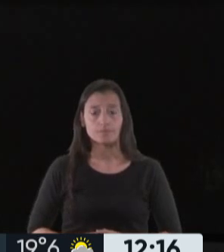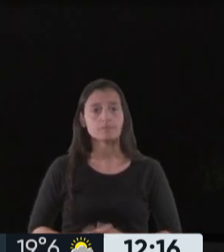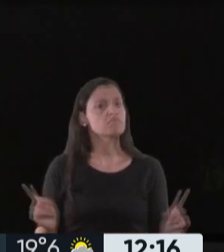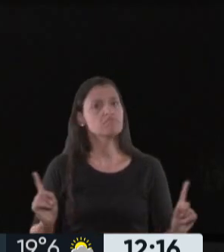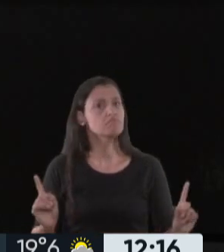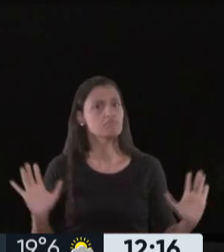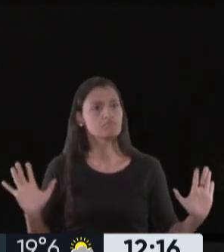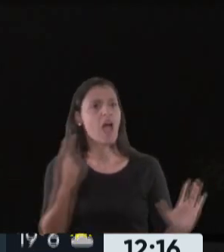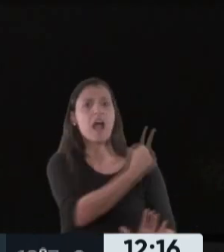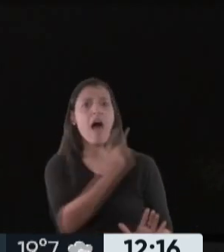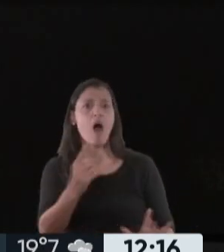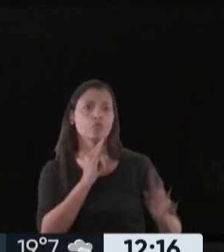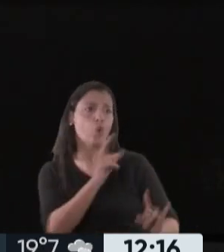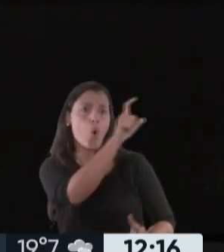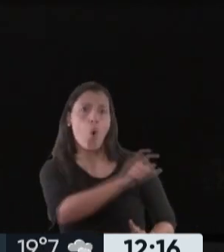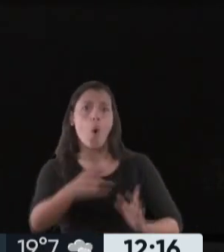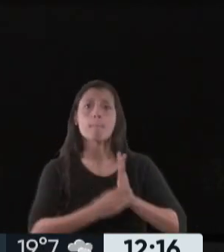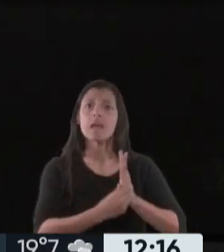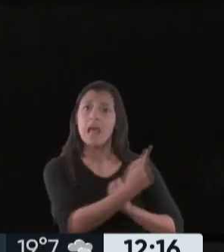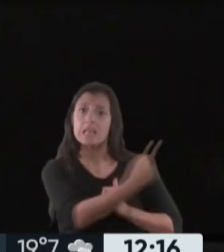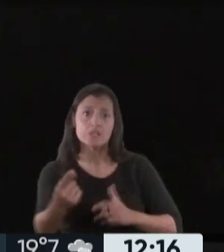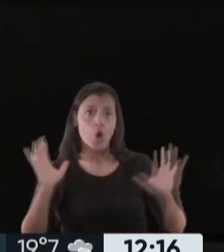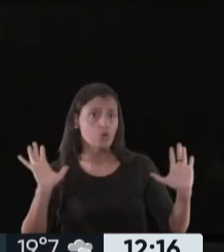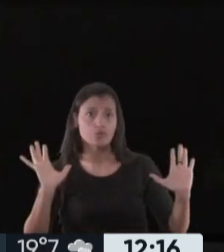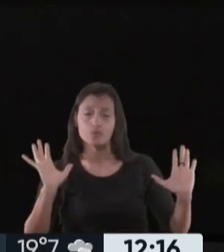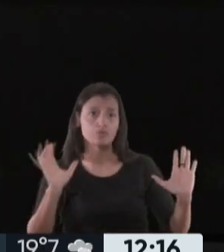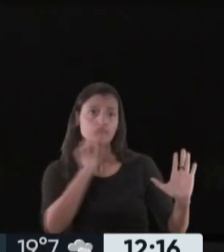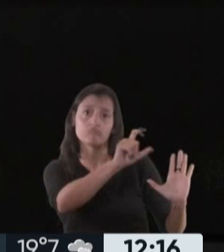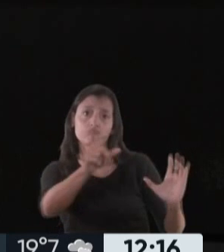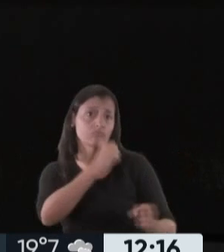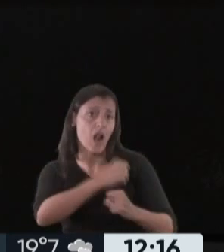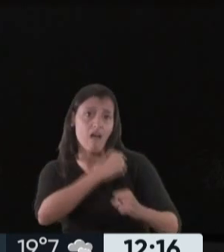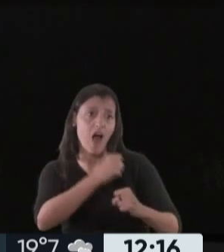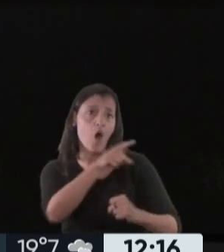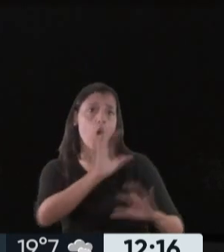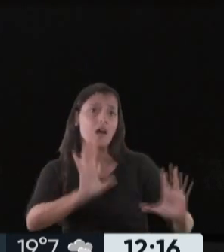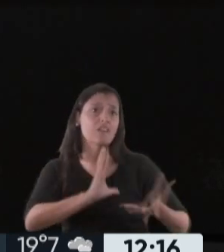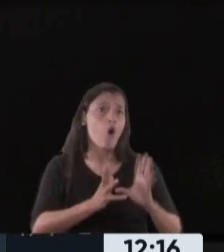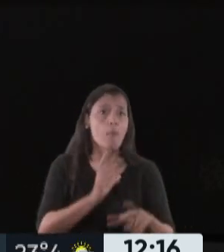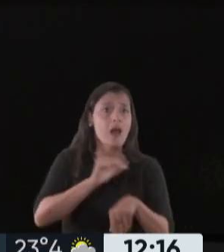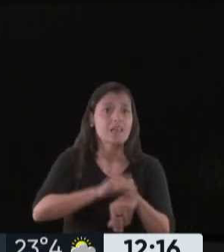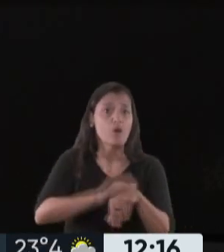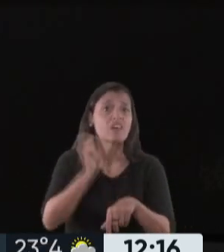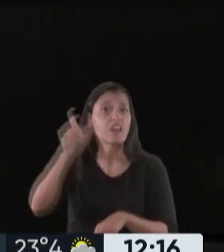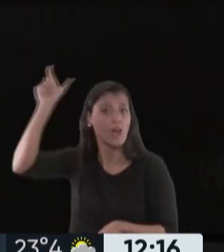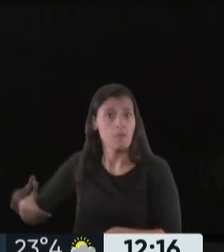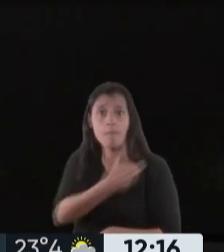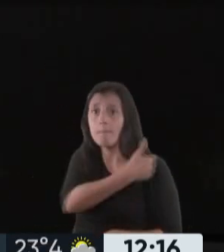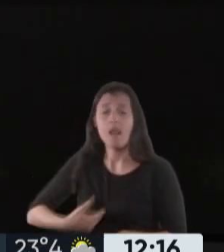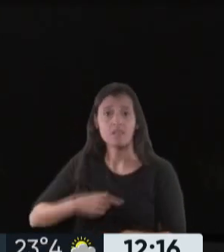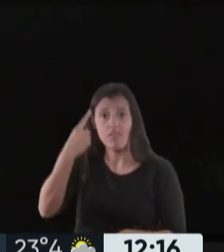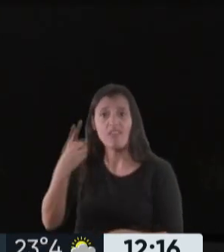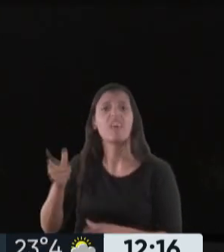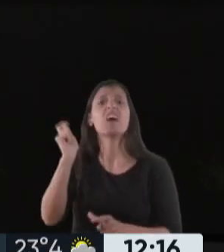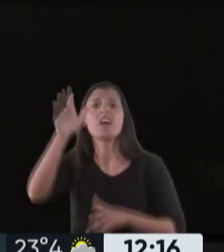No, cada una de las ministras y ministros en su lugar de tarea. Esa es una facultad exclusiva del presidente de la Nación, digamos, la conformación